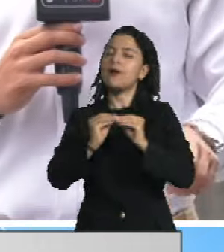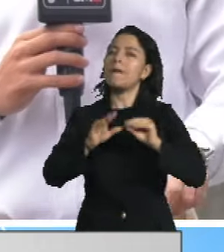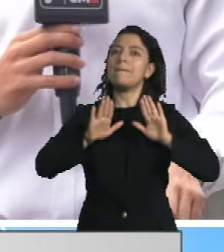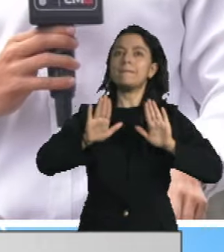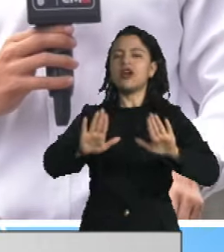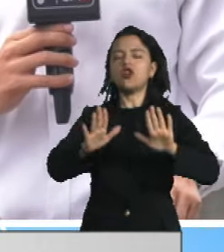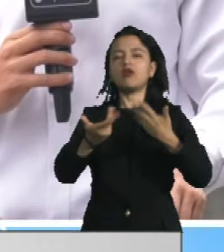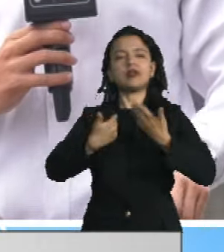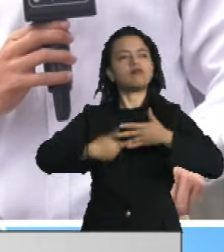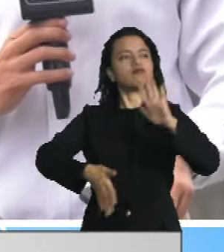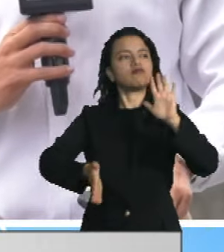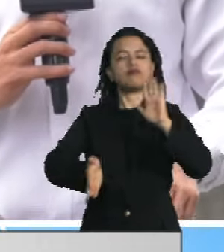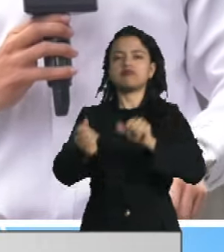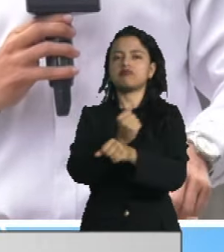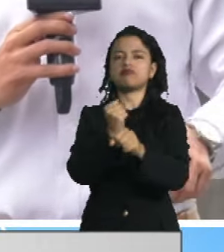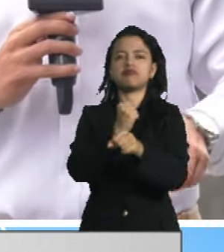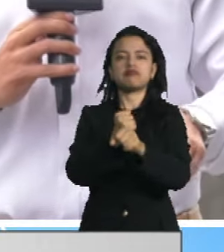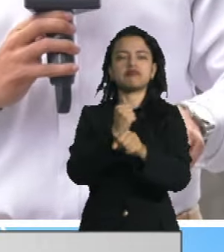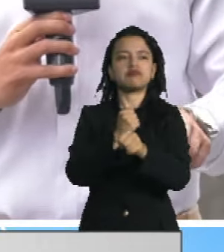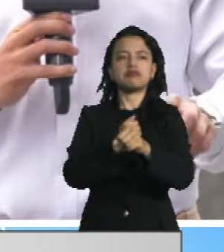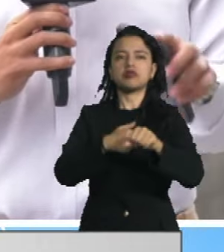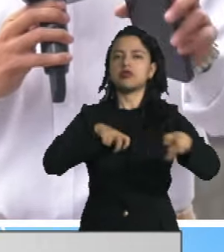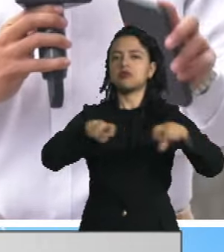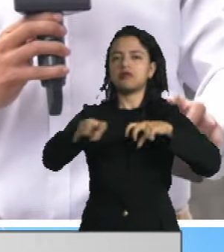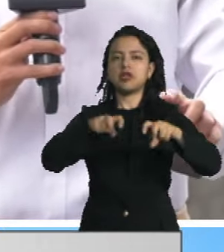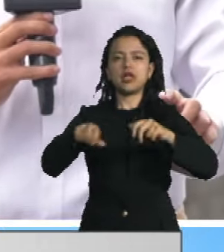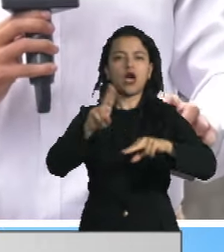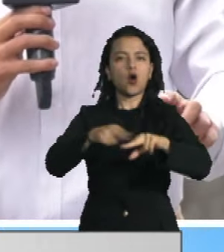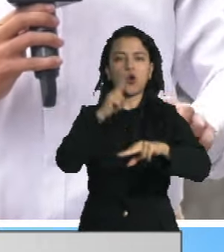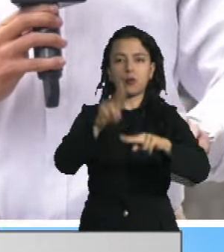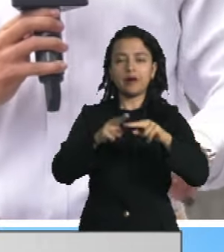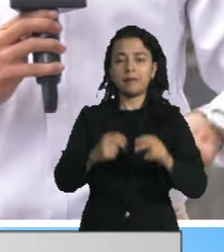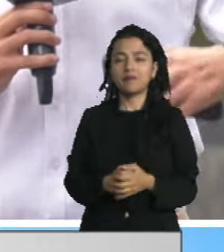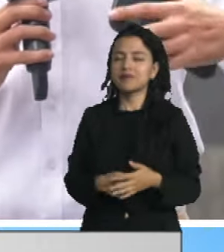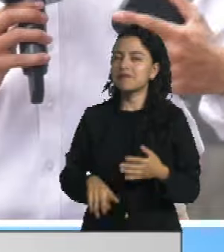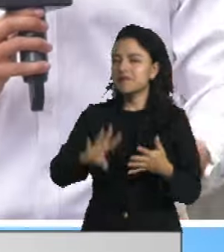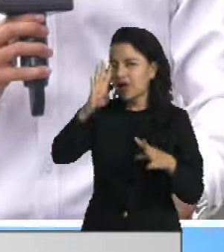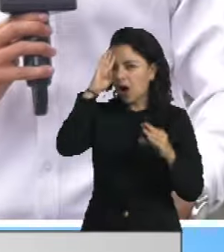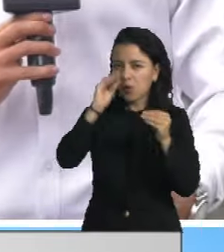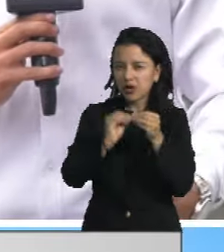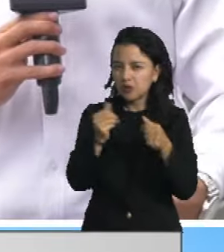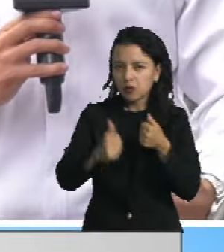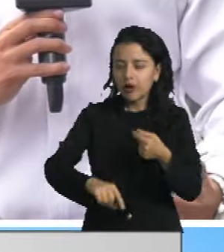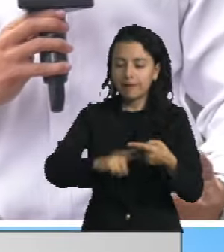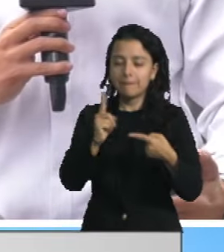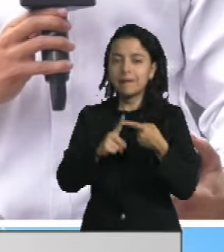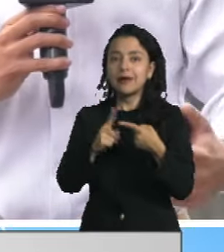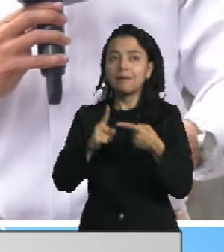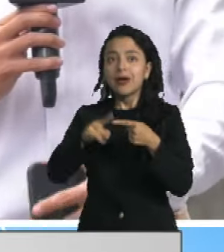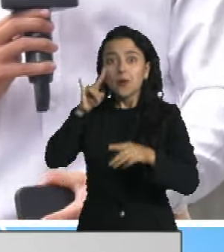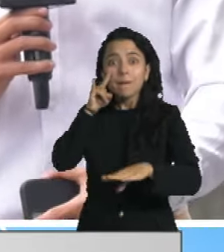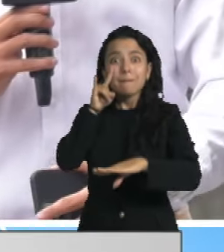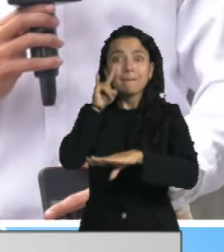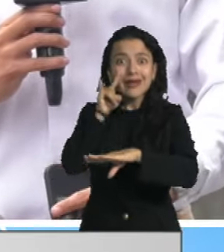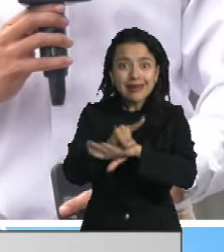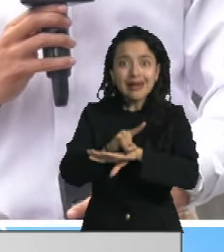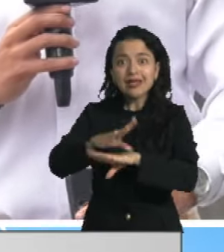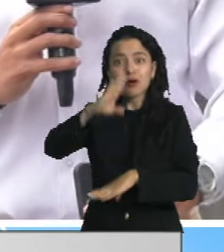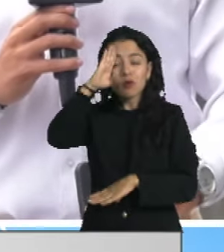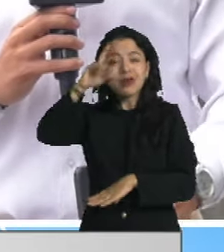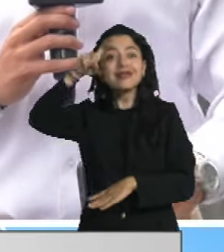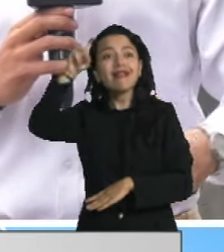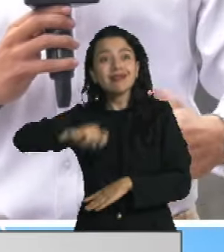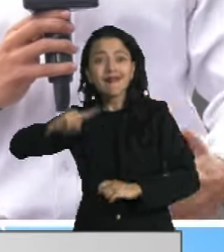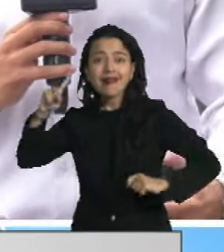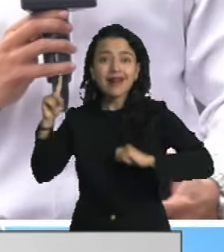el gremio amarillo aquí en la capital de la República. El principal acuerdo al que llegaron fue redoblar esos controles de tránsito en contra de los